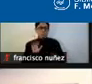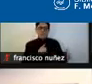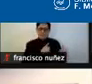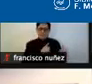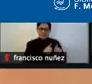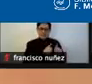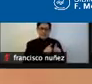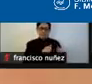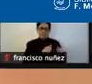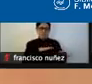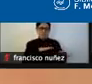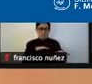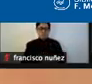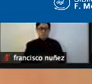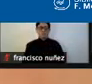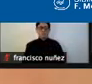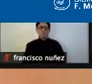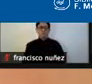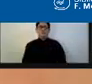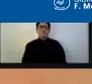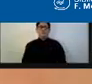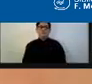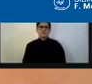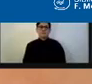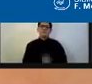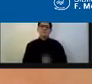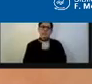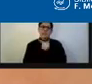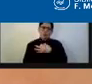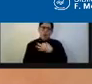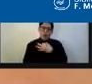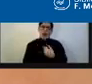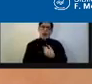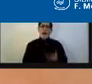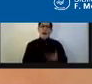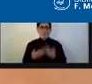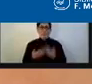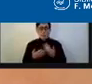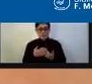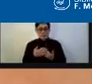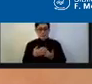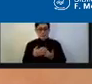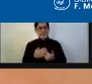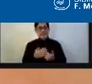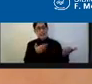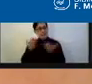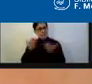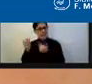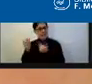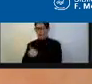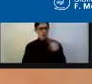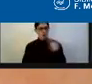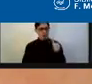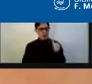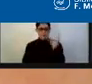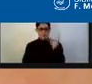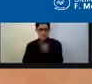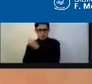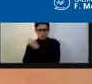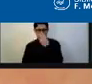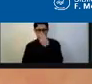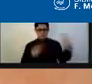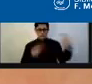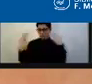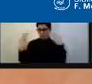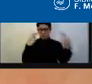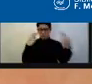Quiero aprovechar de invitar a todas las personas que nos están acompañando a escribir sus inquietudes